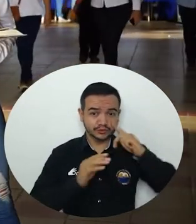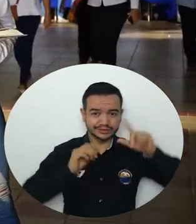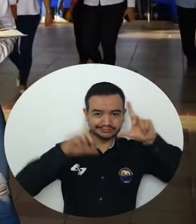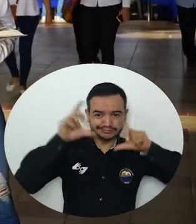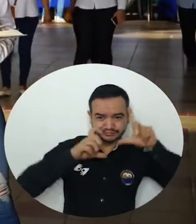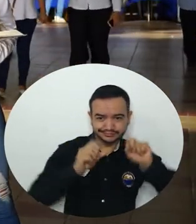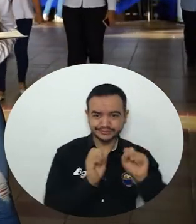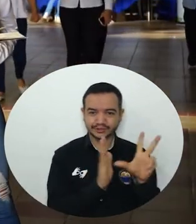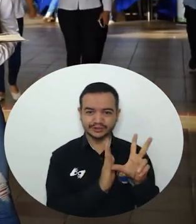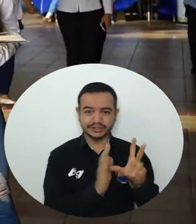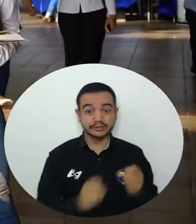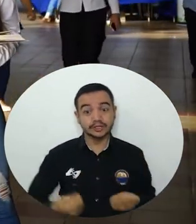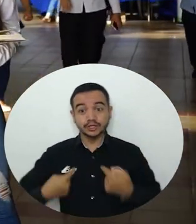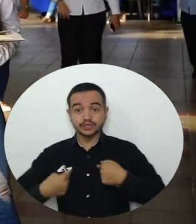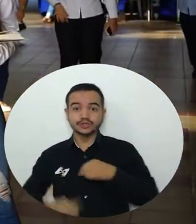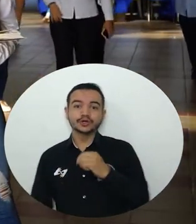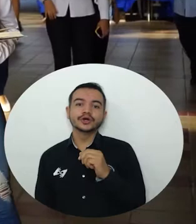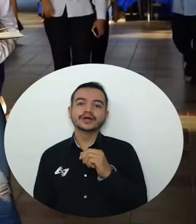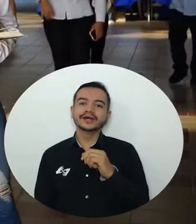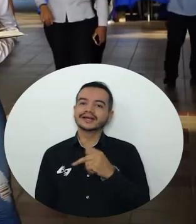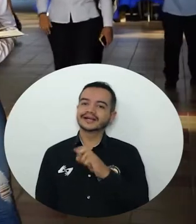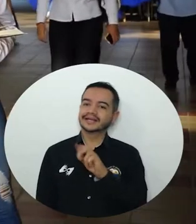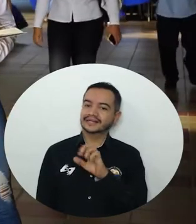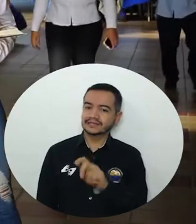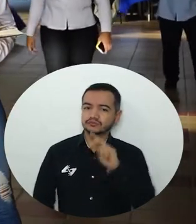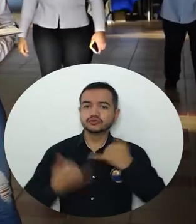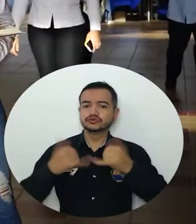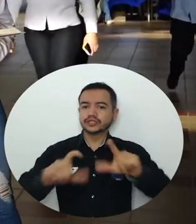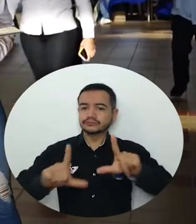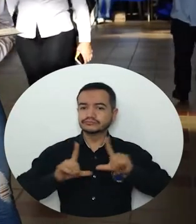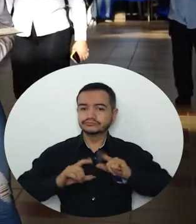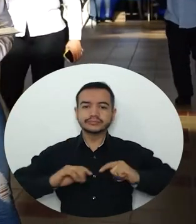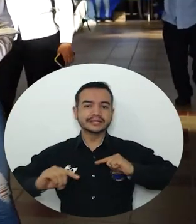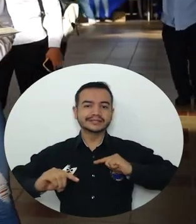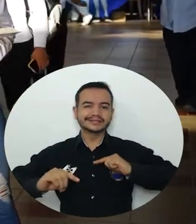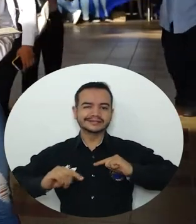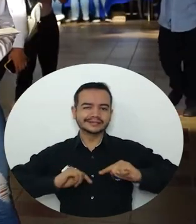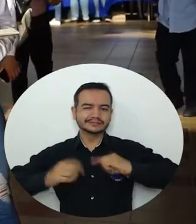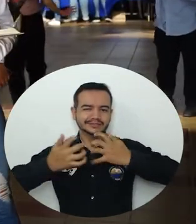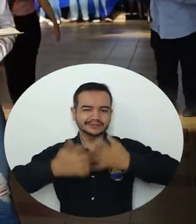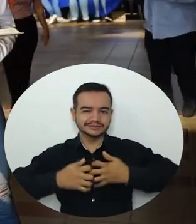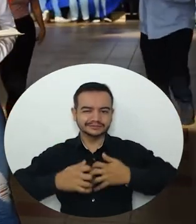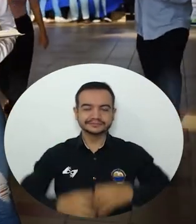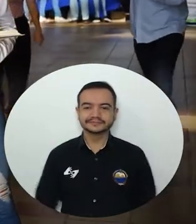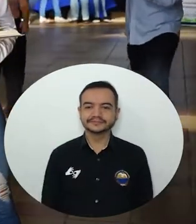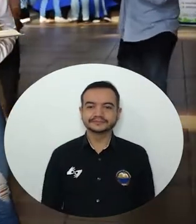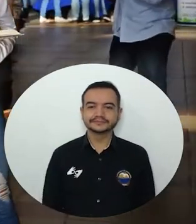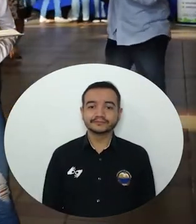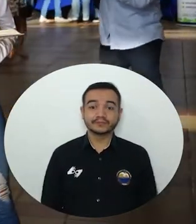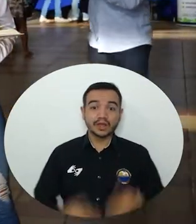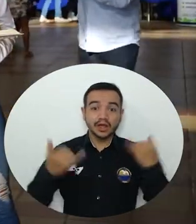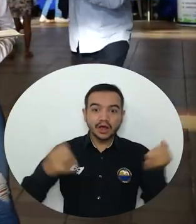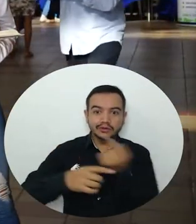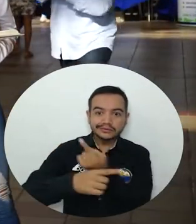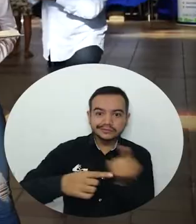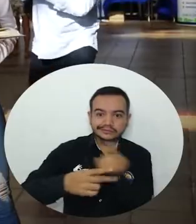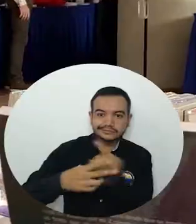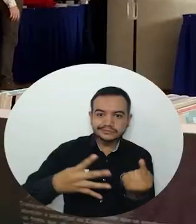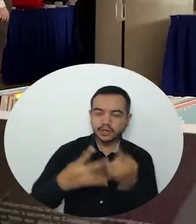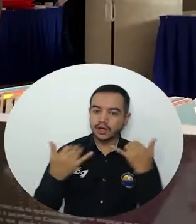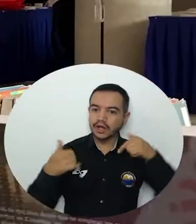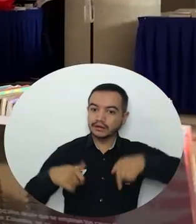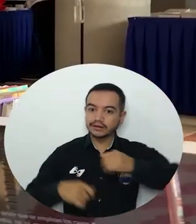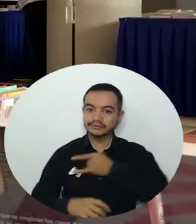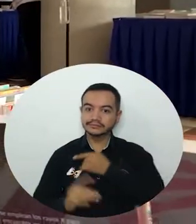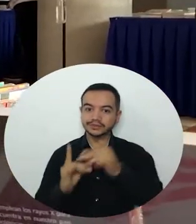Gestión Hotelera y Turística. Yo soy Karen Cuau, graduada del programa de Administración de Empresas. La familia Unimagdalena ha vivido unas semanas muy especiales.